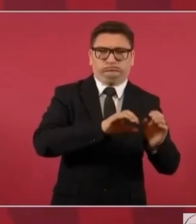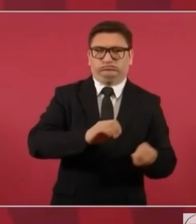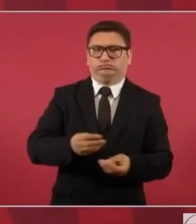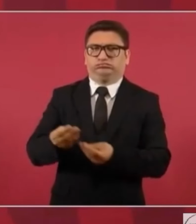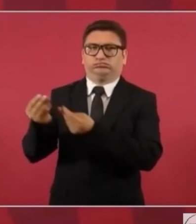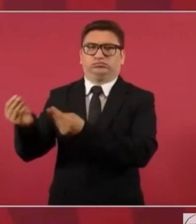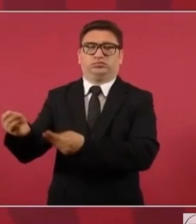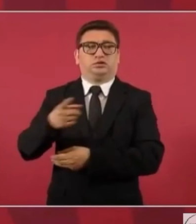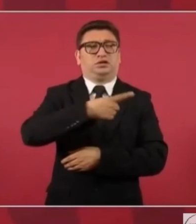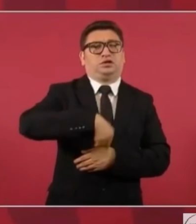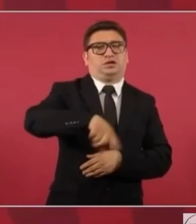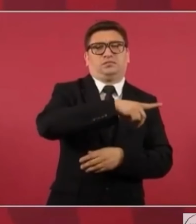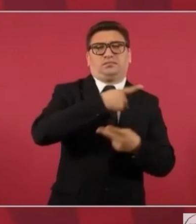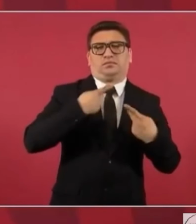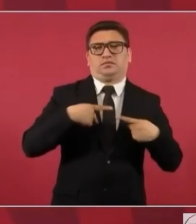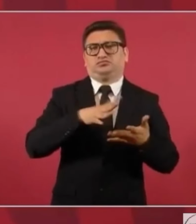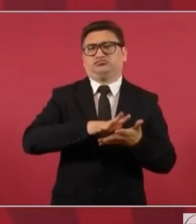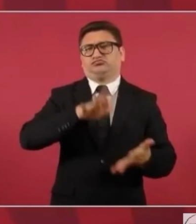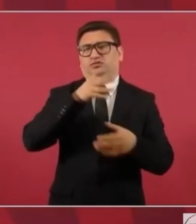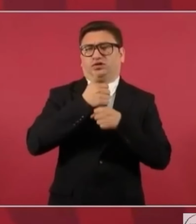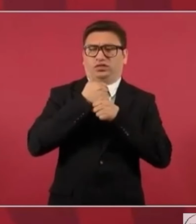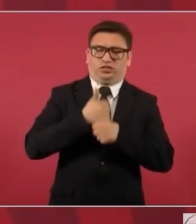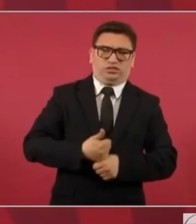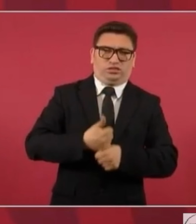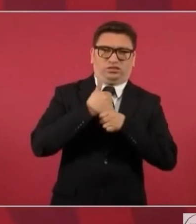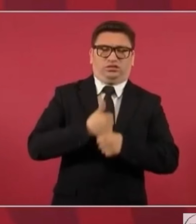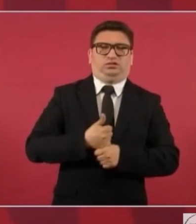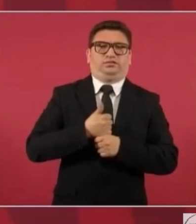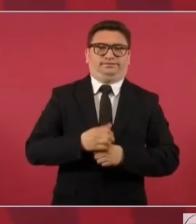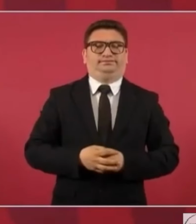el sufrimiento de la mayoría del pueblo.